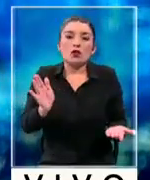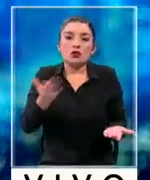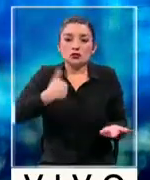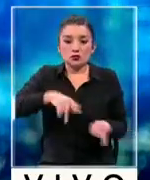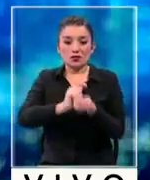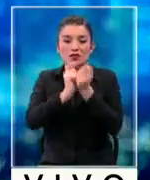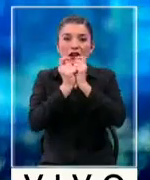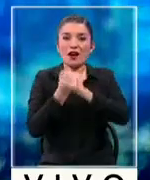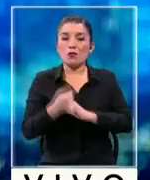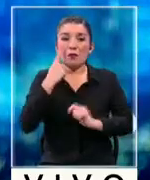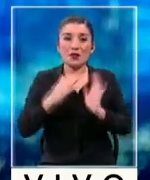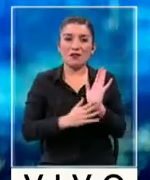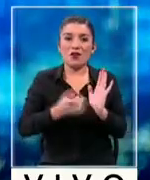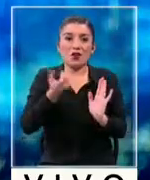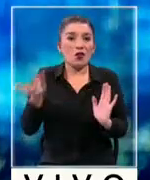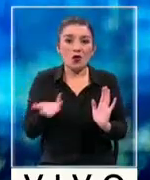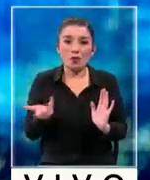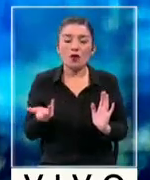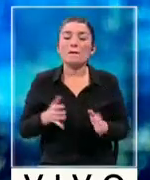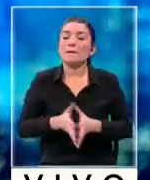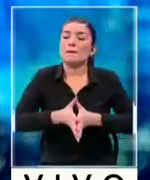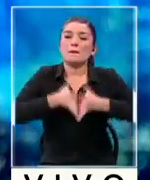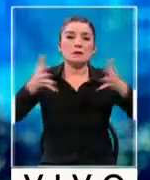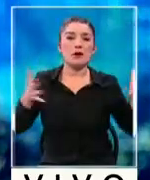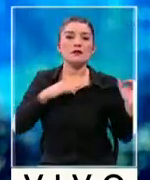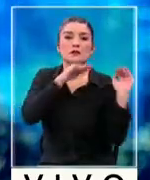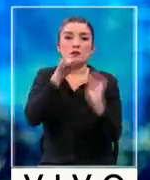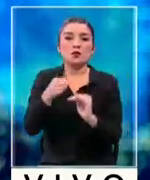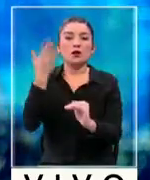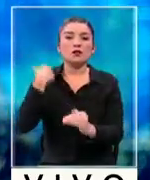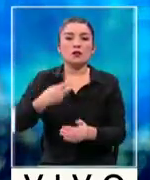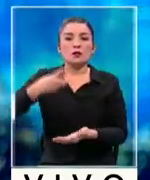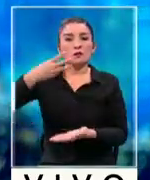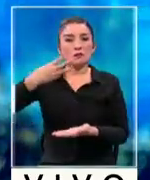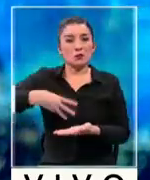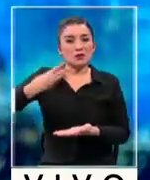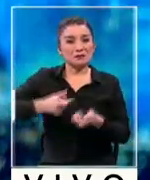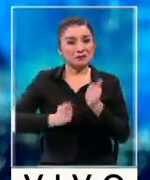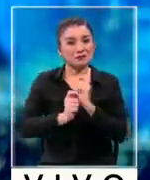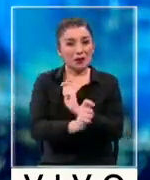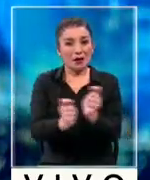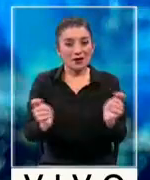El enorme respaldo que recibimos en la última campaña municipal, donde la UDI fue el partido que escogió más